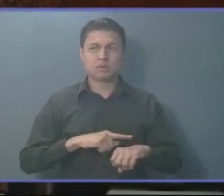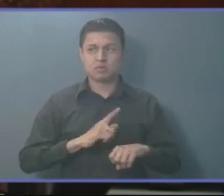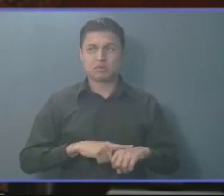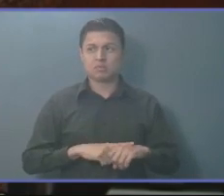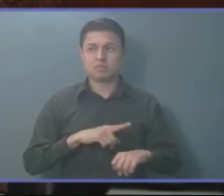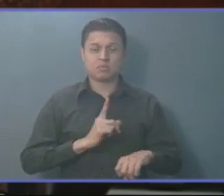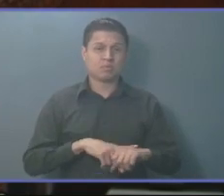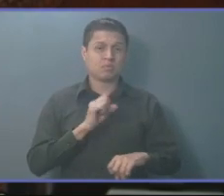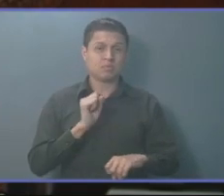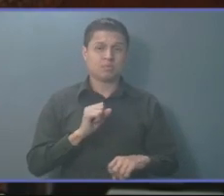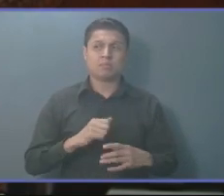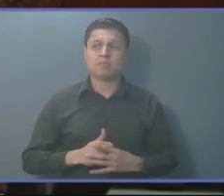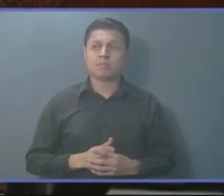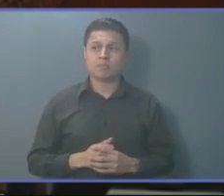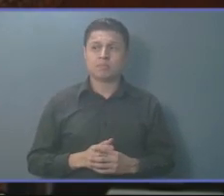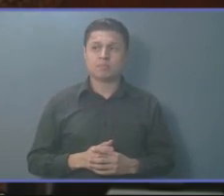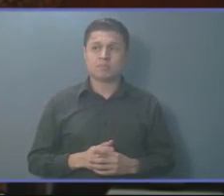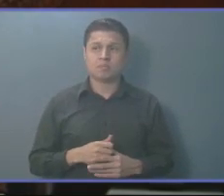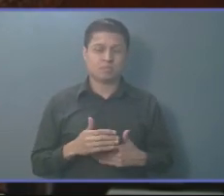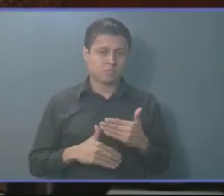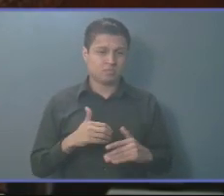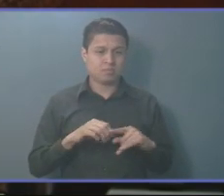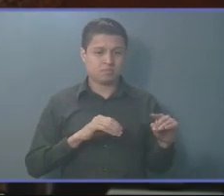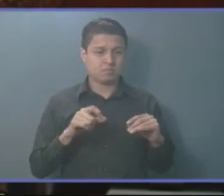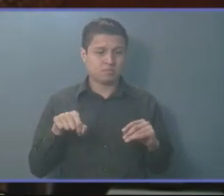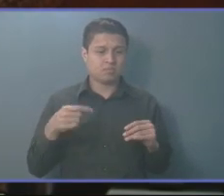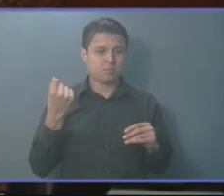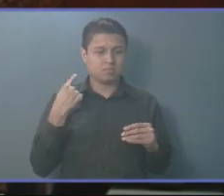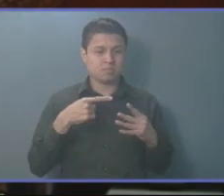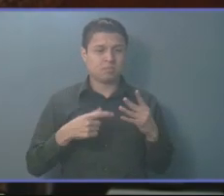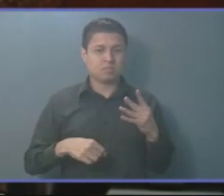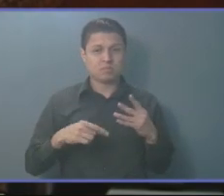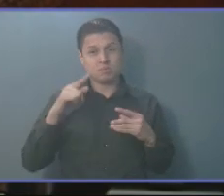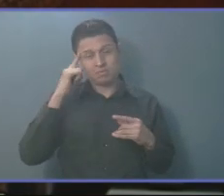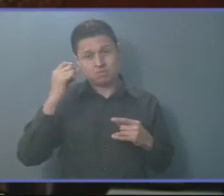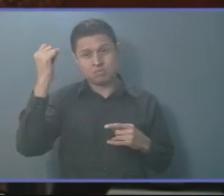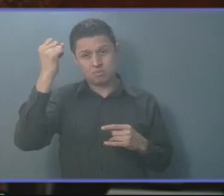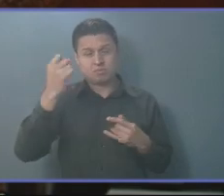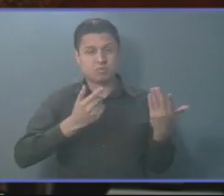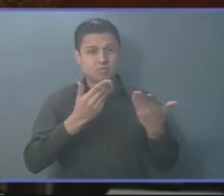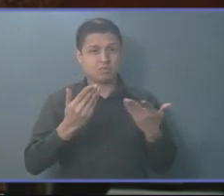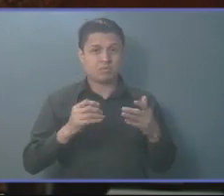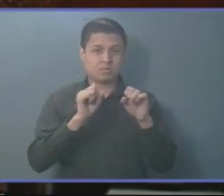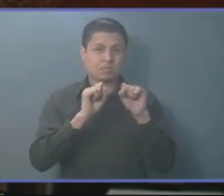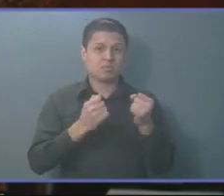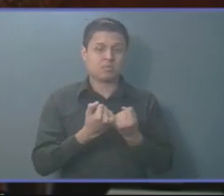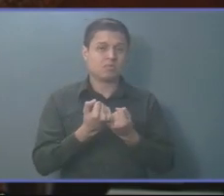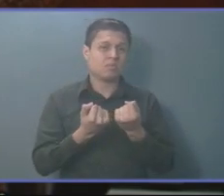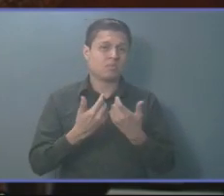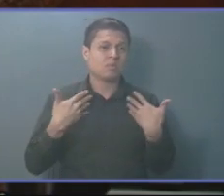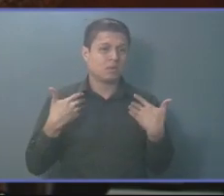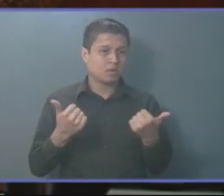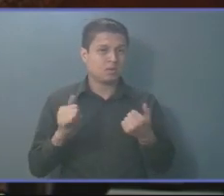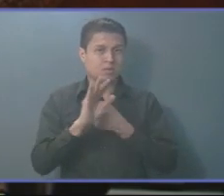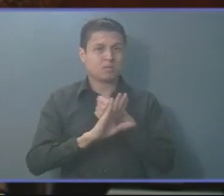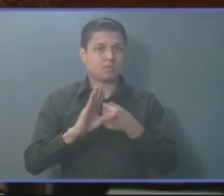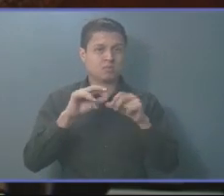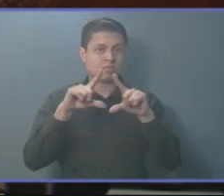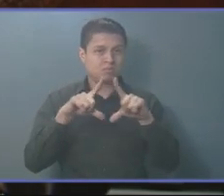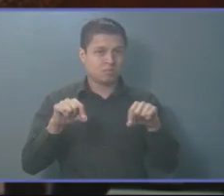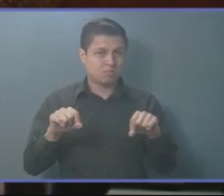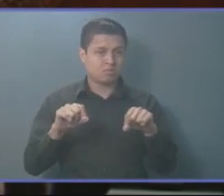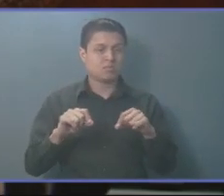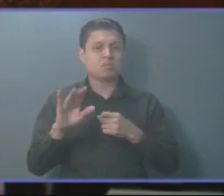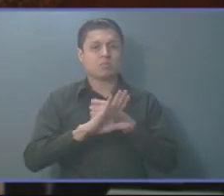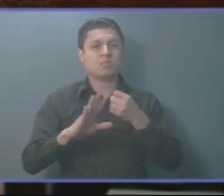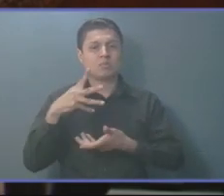dura la suspensión. Para los efectos de este decreto se consideran vitales los servicios de asistencia de salud, protección civil y